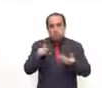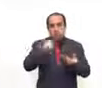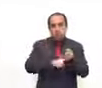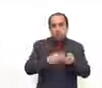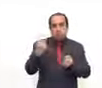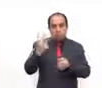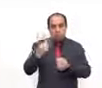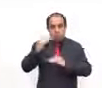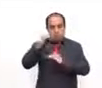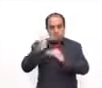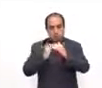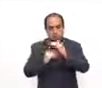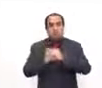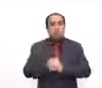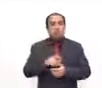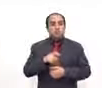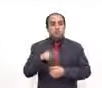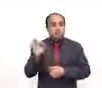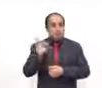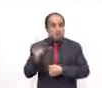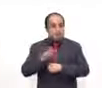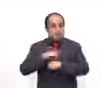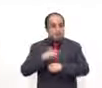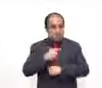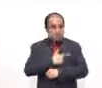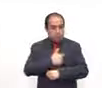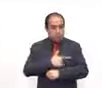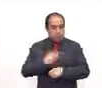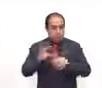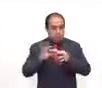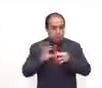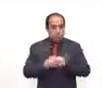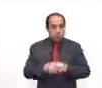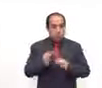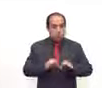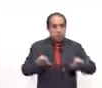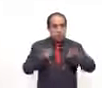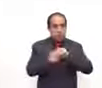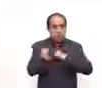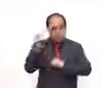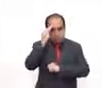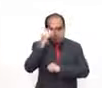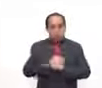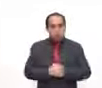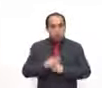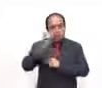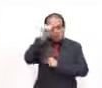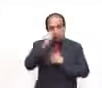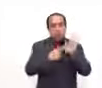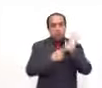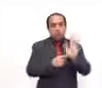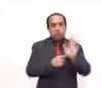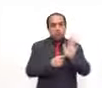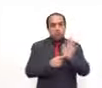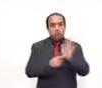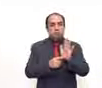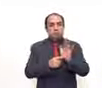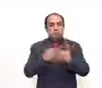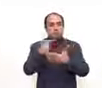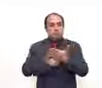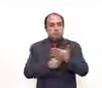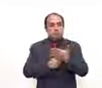Siguiente. Pero tal vez la que más me gustaría explicarles, porque es importante que la conozcan, es, de acuerdo a lo que proyectaba el modelo, los puntos máximos